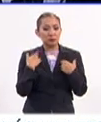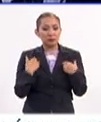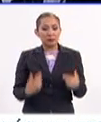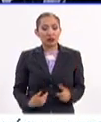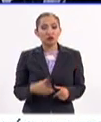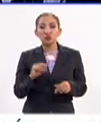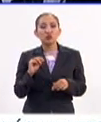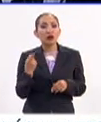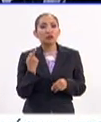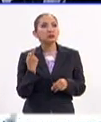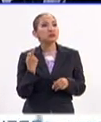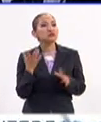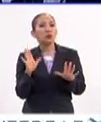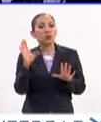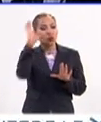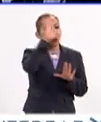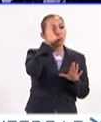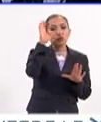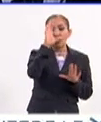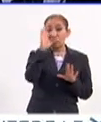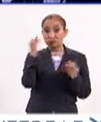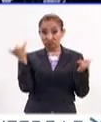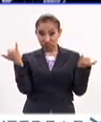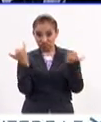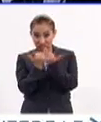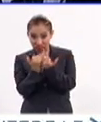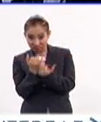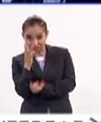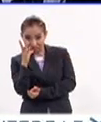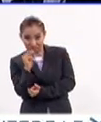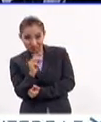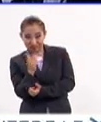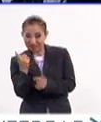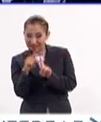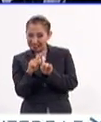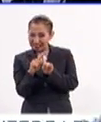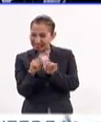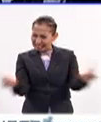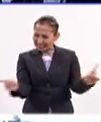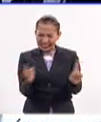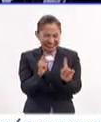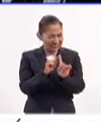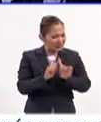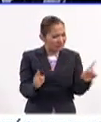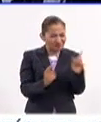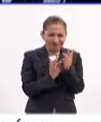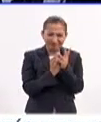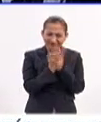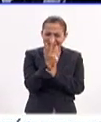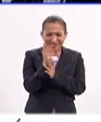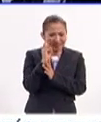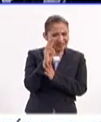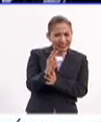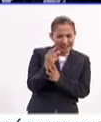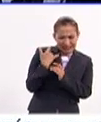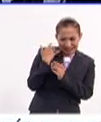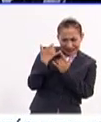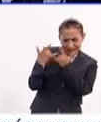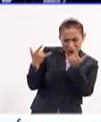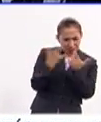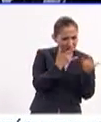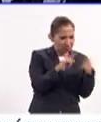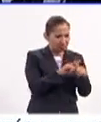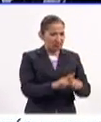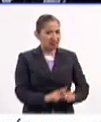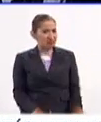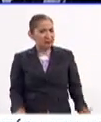eran culturas muy, en poco coincidían, o sea, se vivían etapas cronológicas